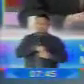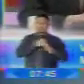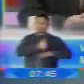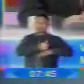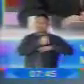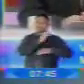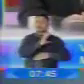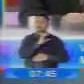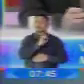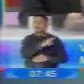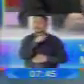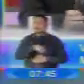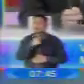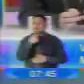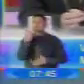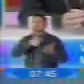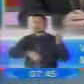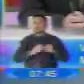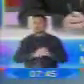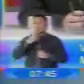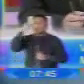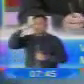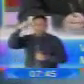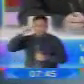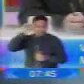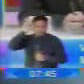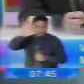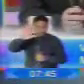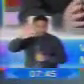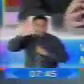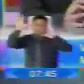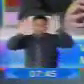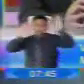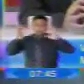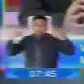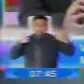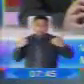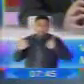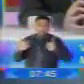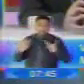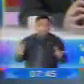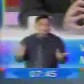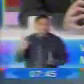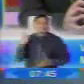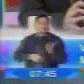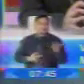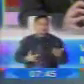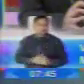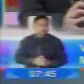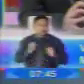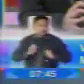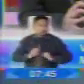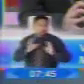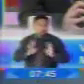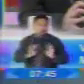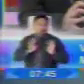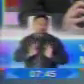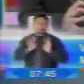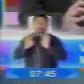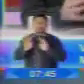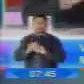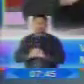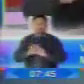autoridad, ¿qué se ha dicho frente al cine, al teatro, a los museos, a todo esto que conlleva público? ¿Hasta cuándo